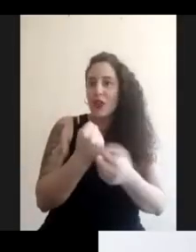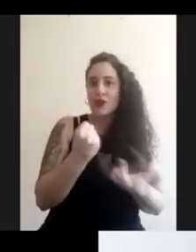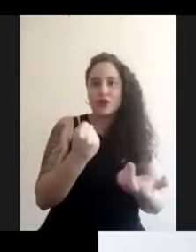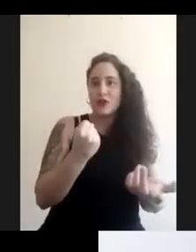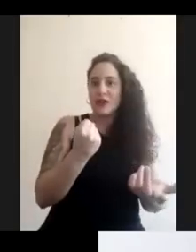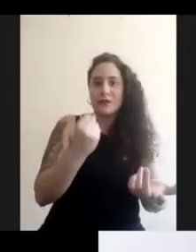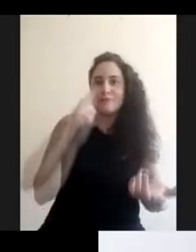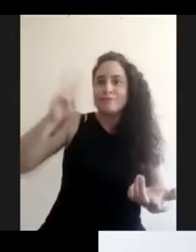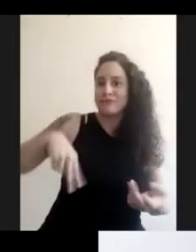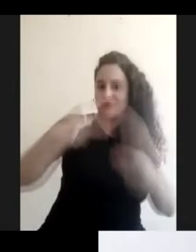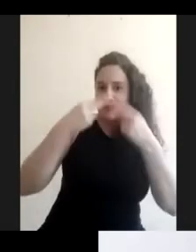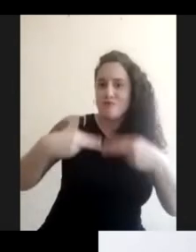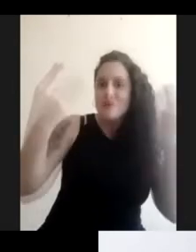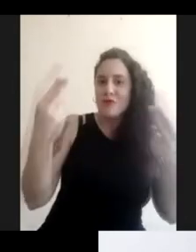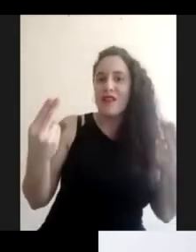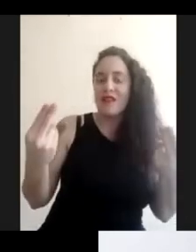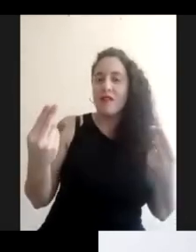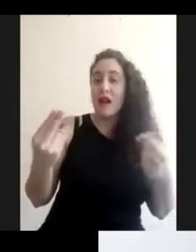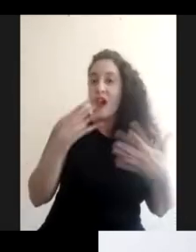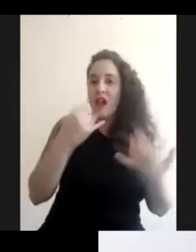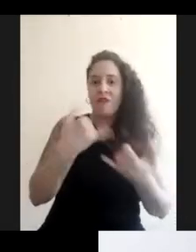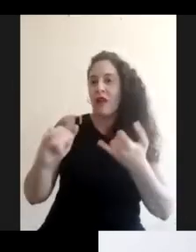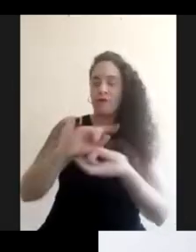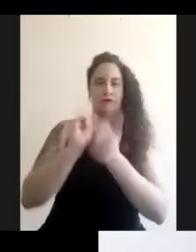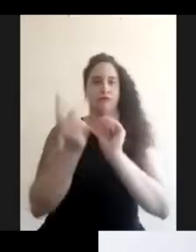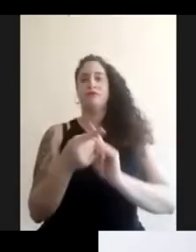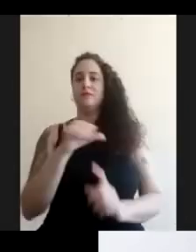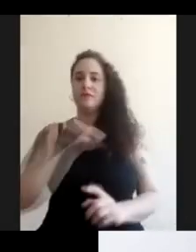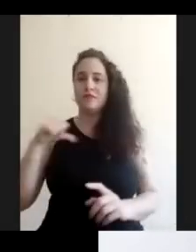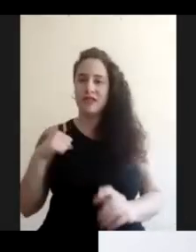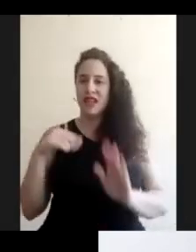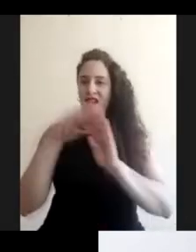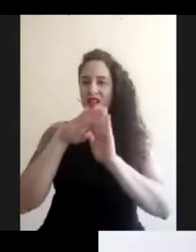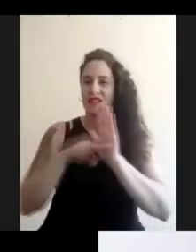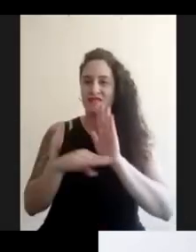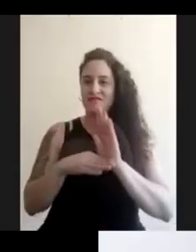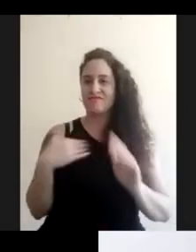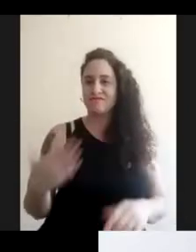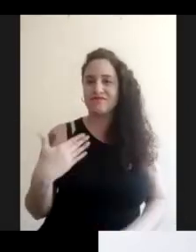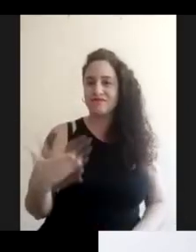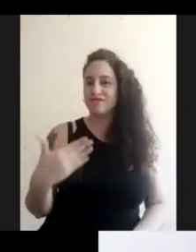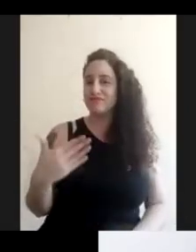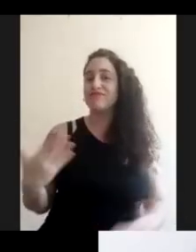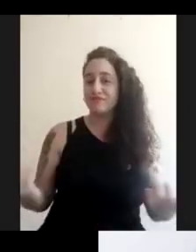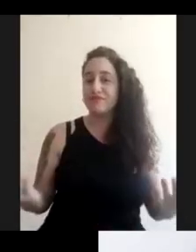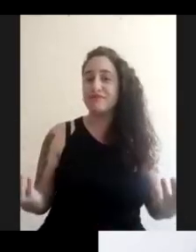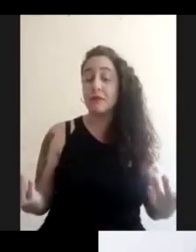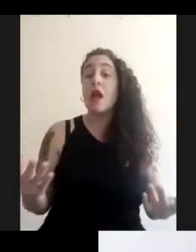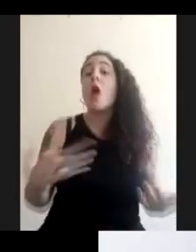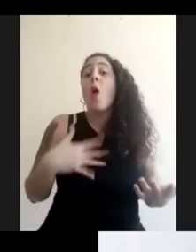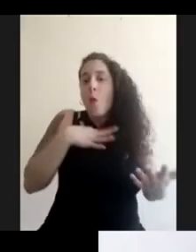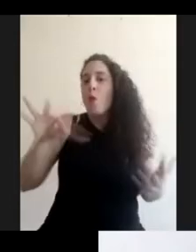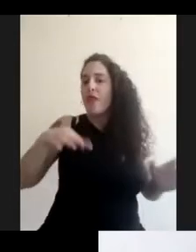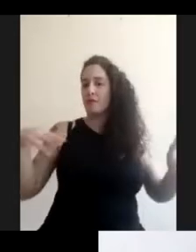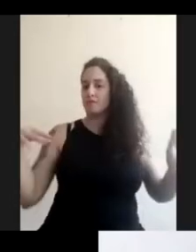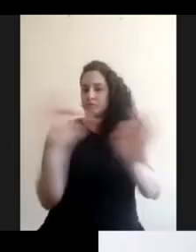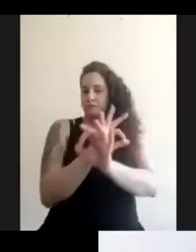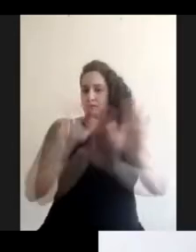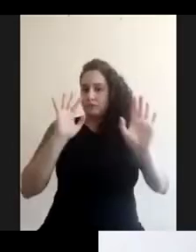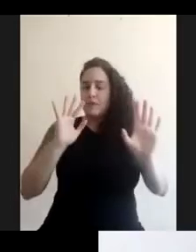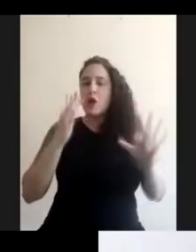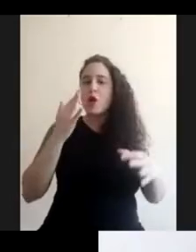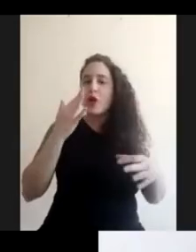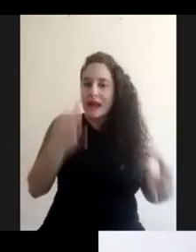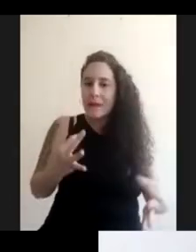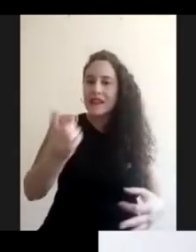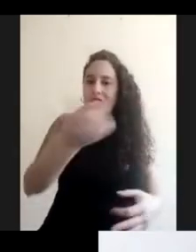funciones públicas, se ha privatizado, se ha precarizado. Pero vosotros realmente, porque igual me equivoco, vosotros realmente,